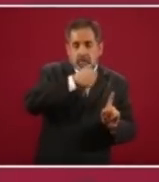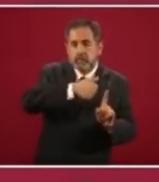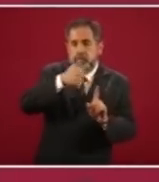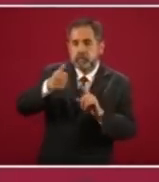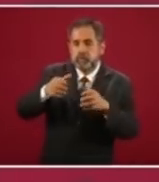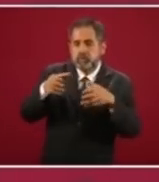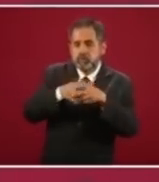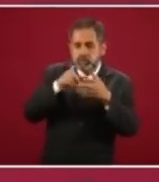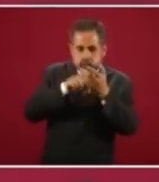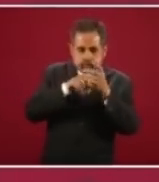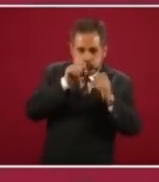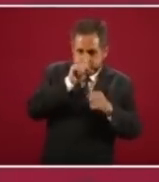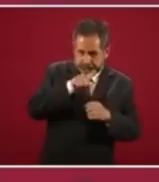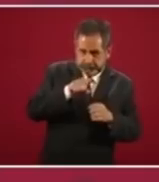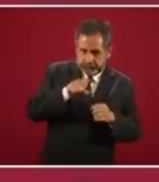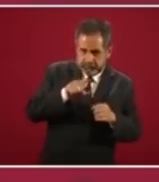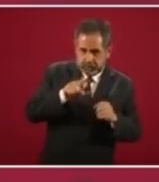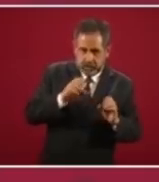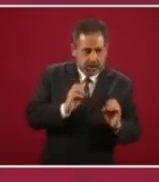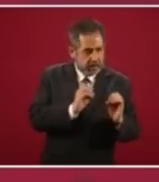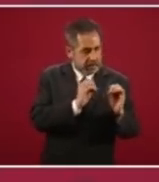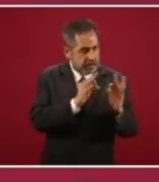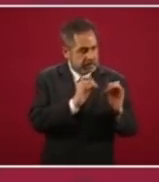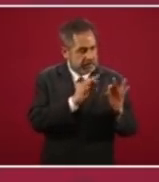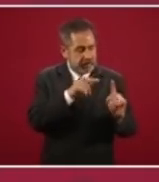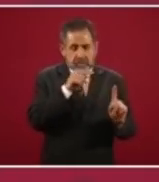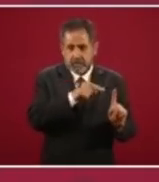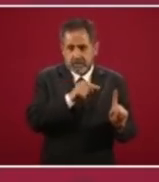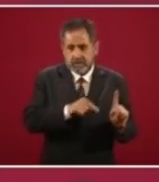lo mismo, oficinas